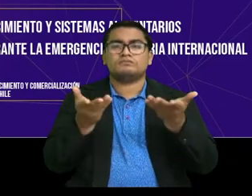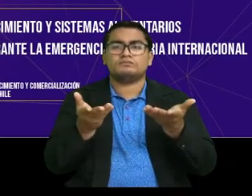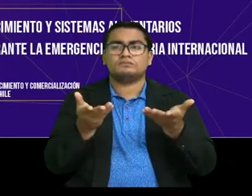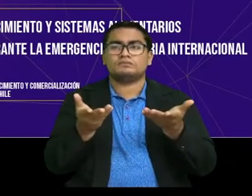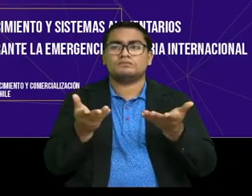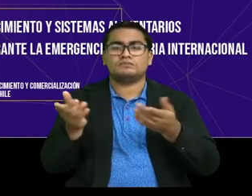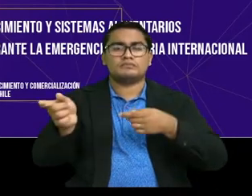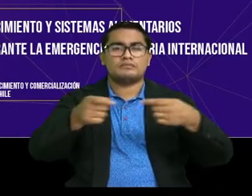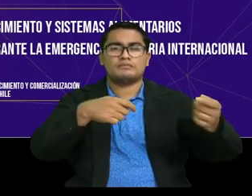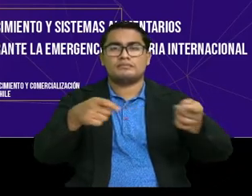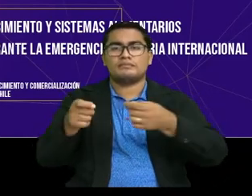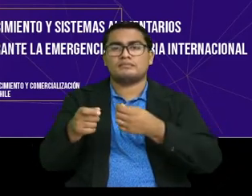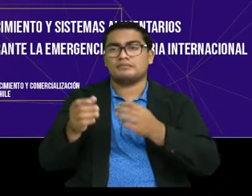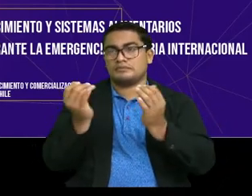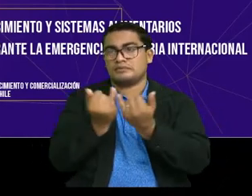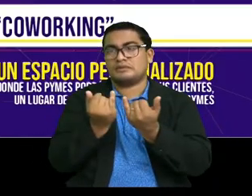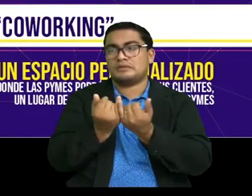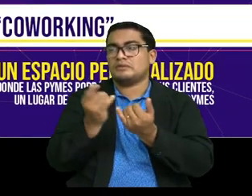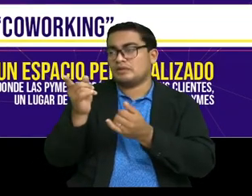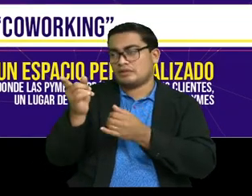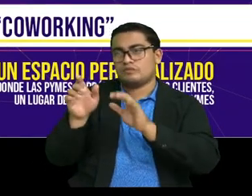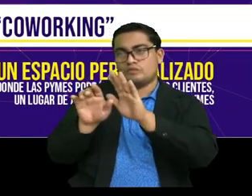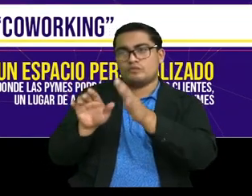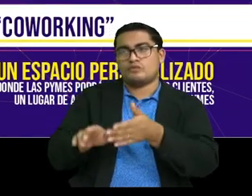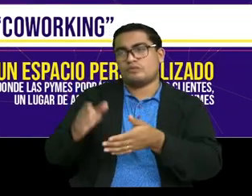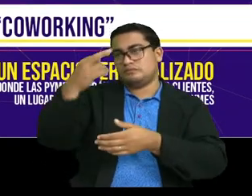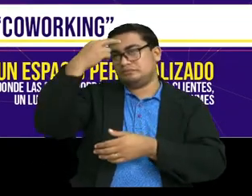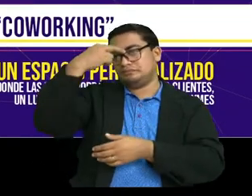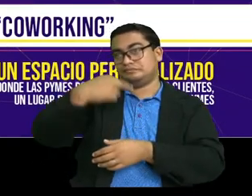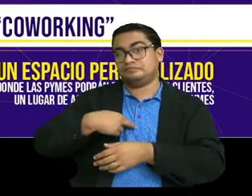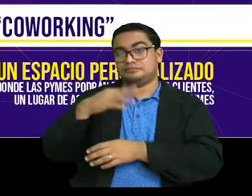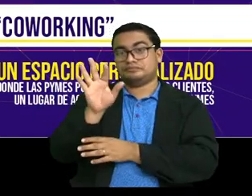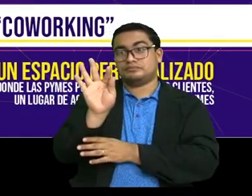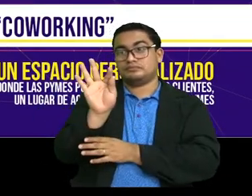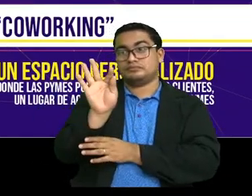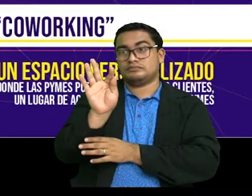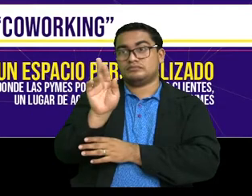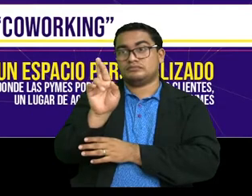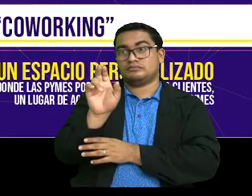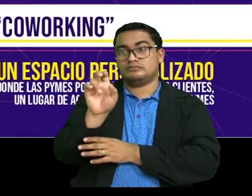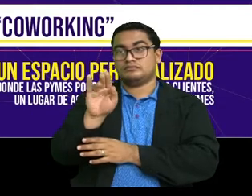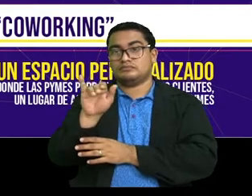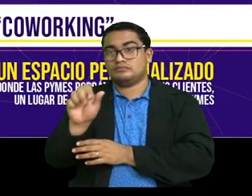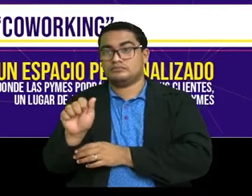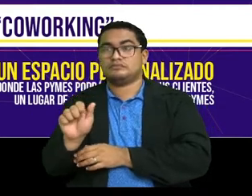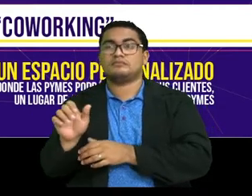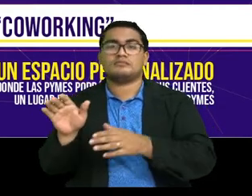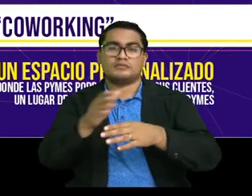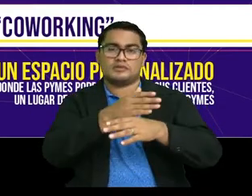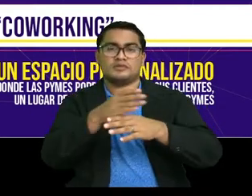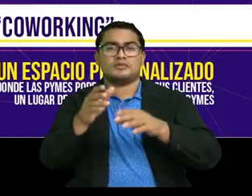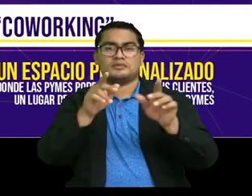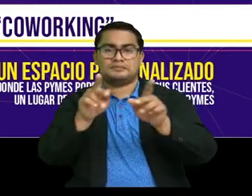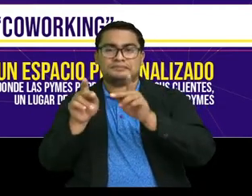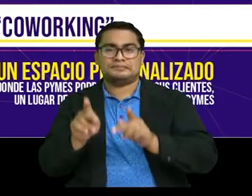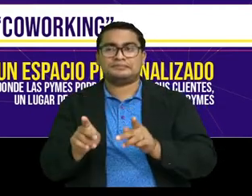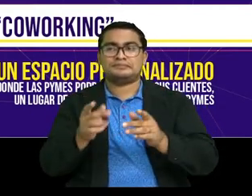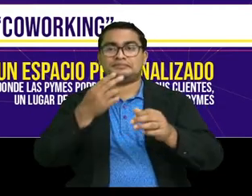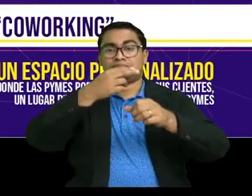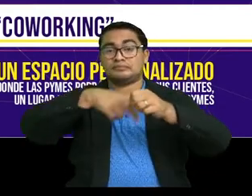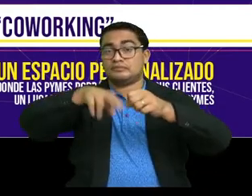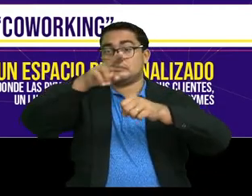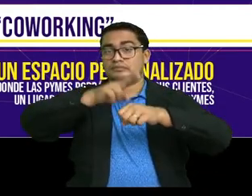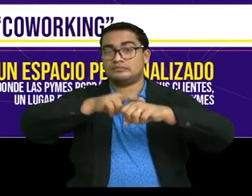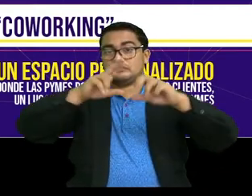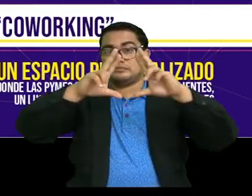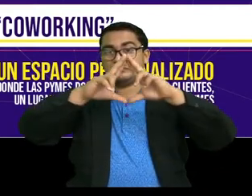la comercialización, que es precisamente el área donde Franny ha venido trabajando junto con otros compañeros, en donde a nivel nacional, con